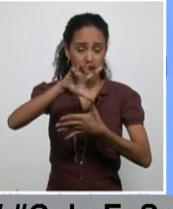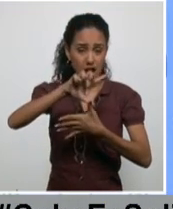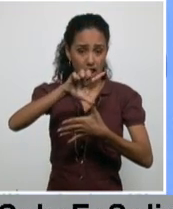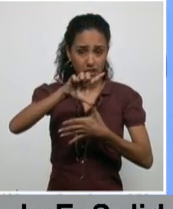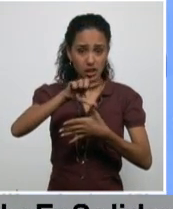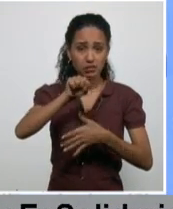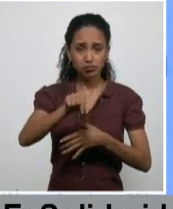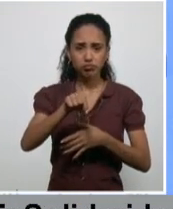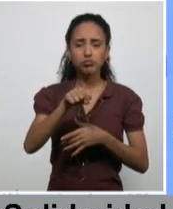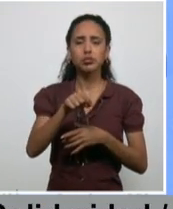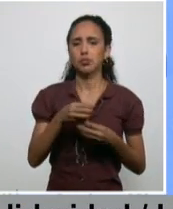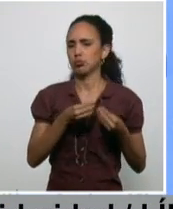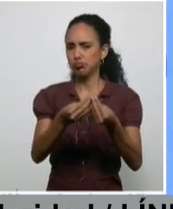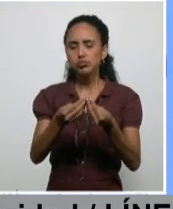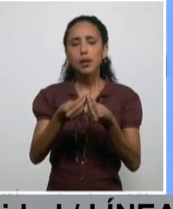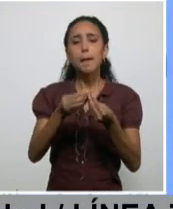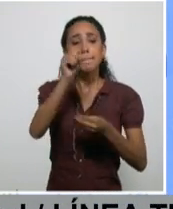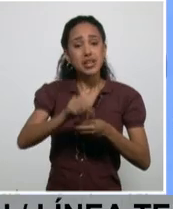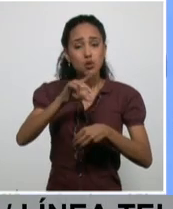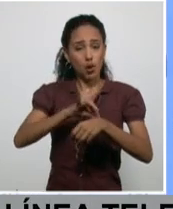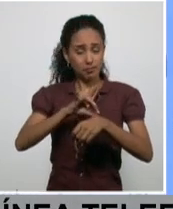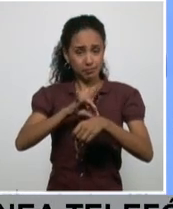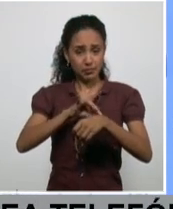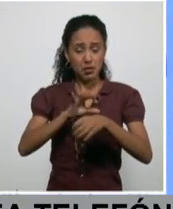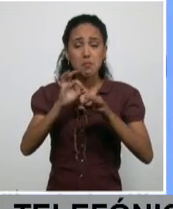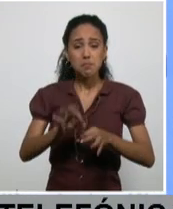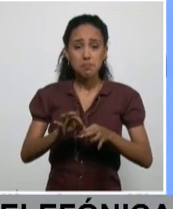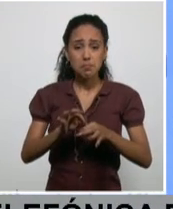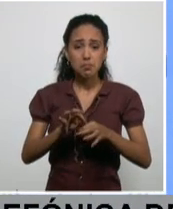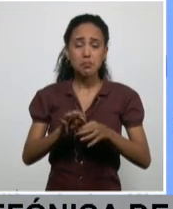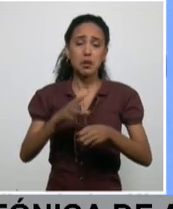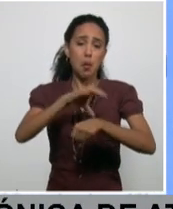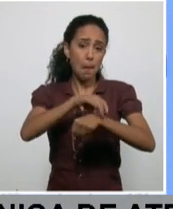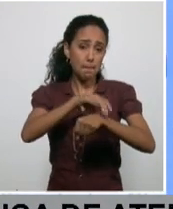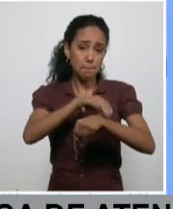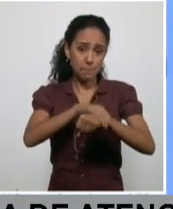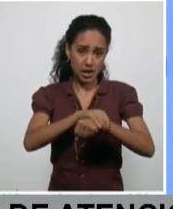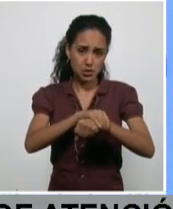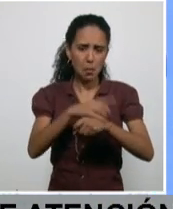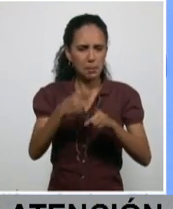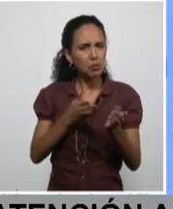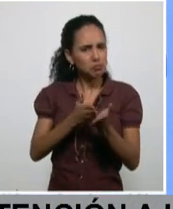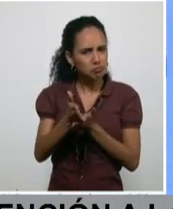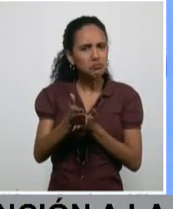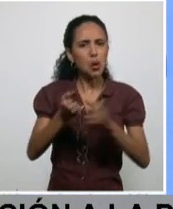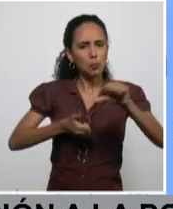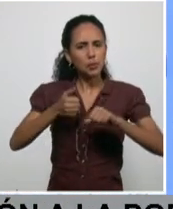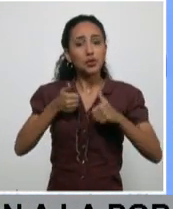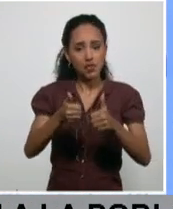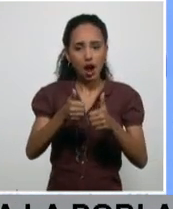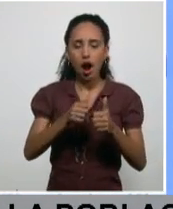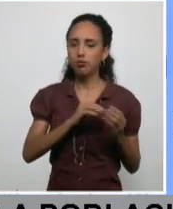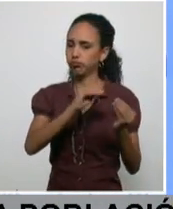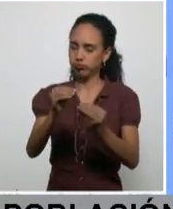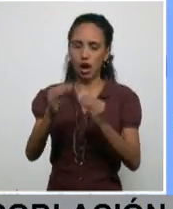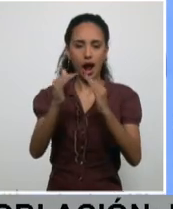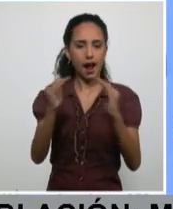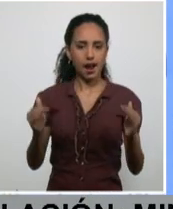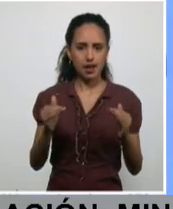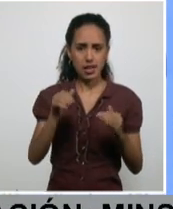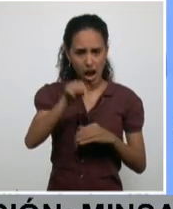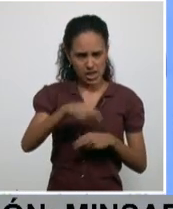para enviar a casa a presos de buena conducta con reducción de penas o de baja peligrosidad. ¿Se prevén acciones de esta índole en